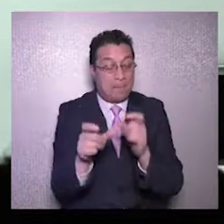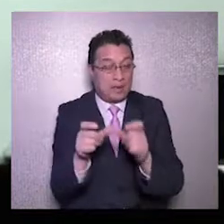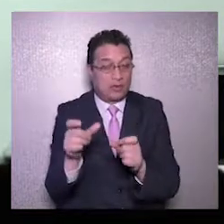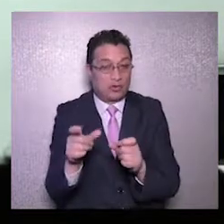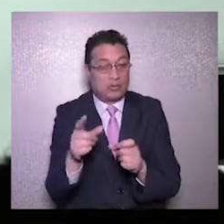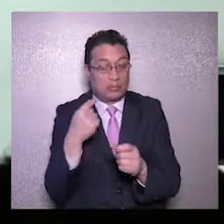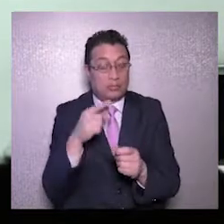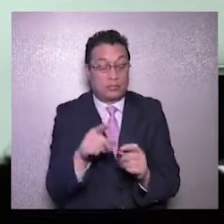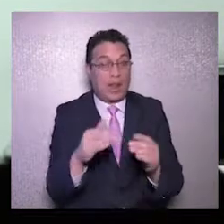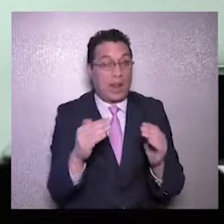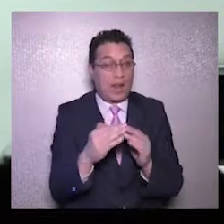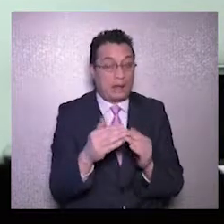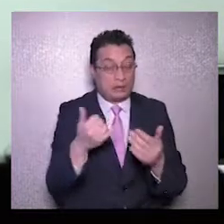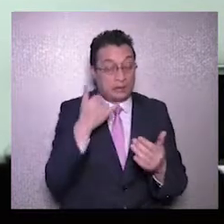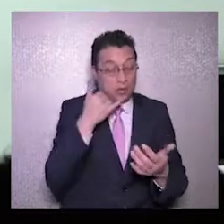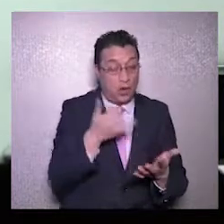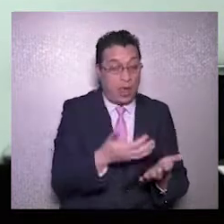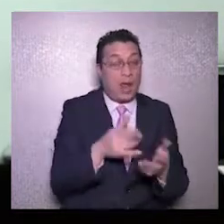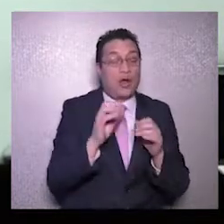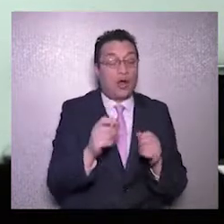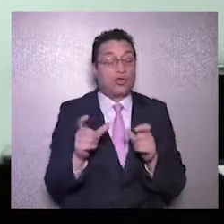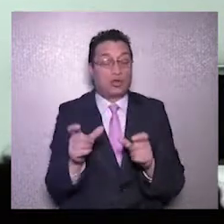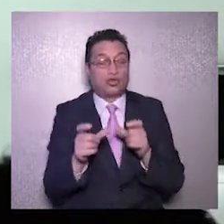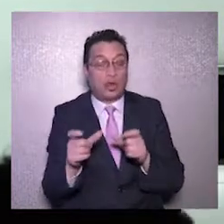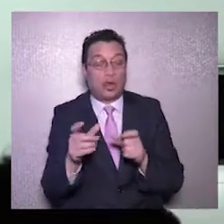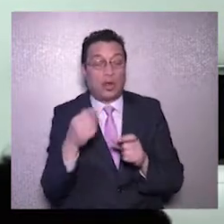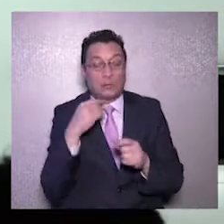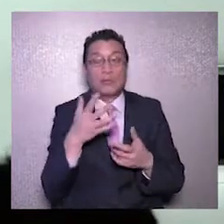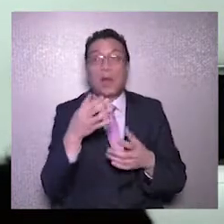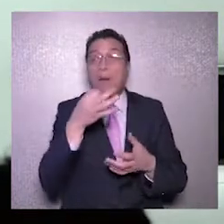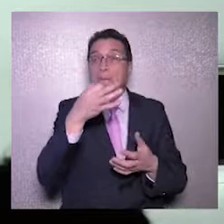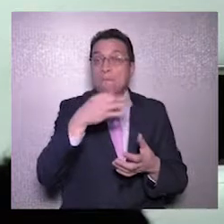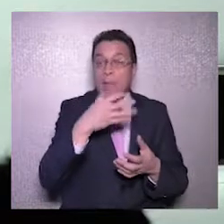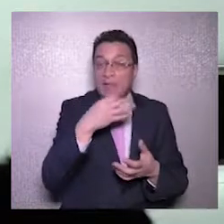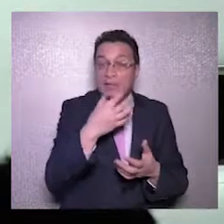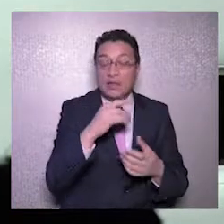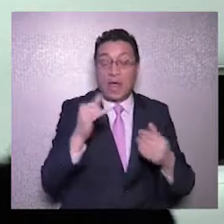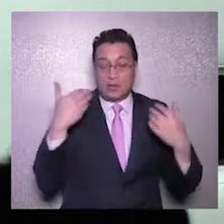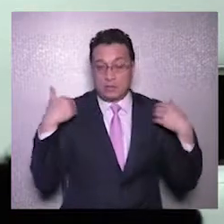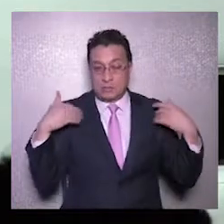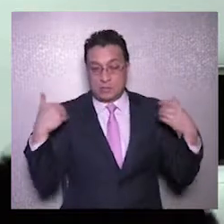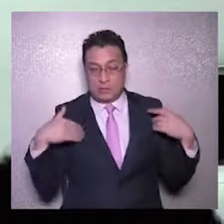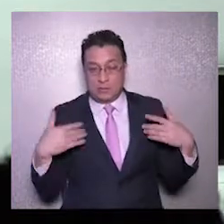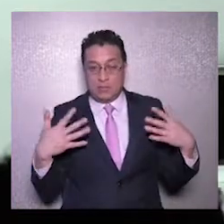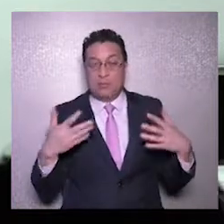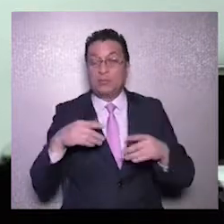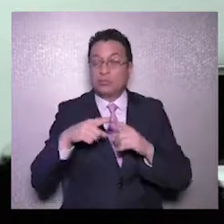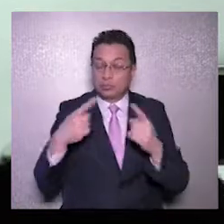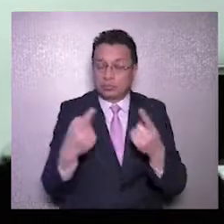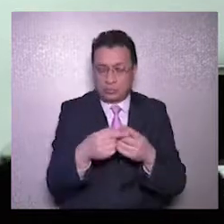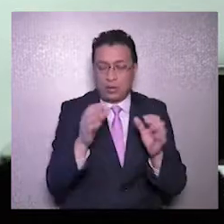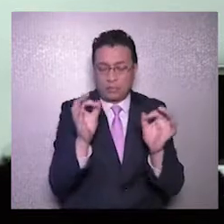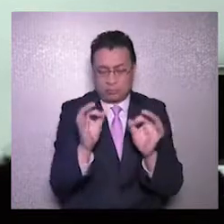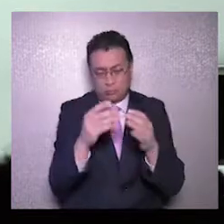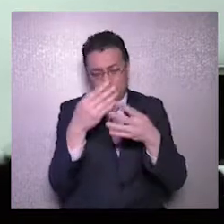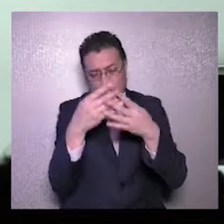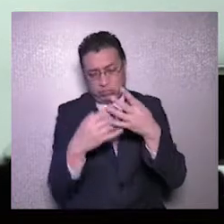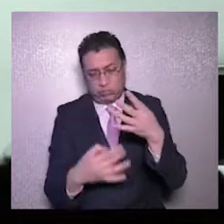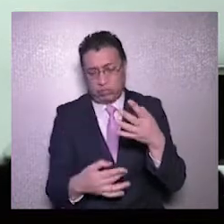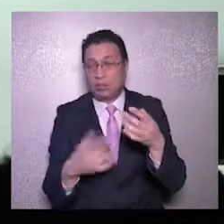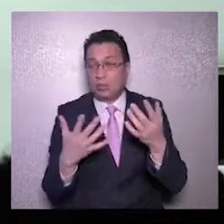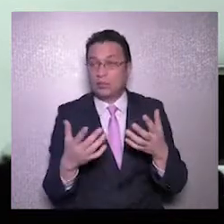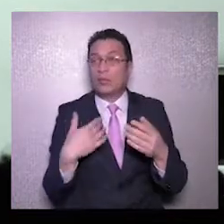del celular, hay control, hay telemedicina, hay ejercicio, hay educación, etcétera, etcétera. Entonces, en